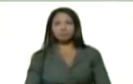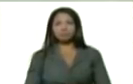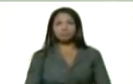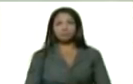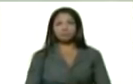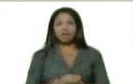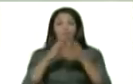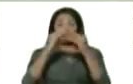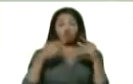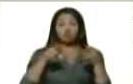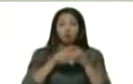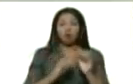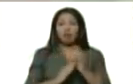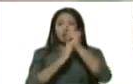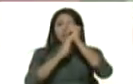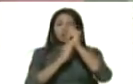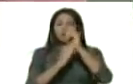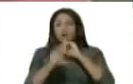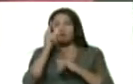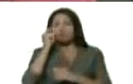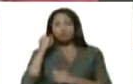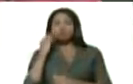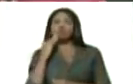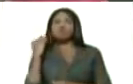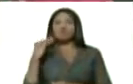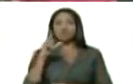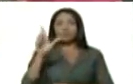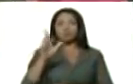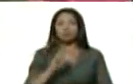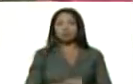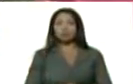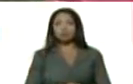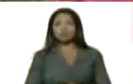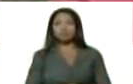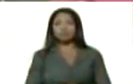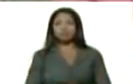y a todos los líderes y lideresas de la JPSUV.